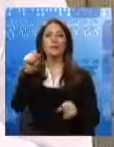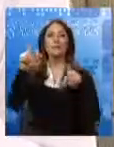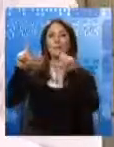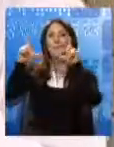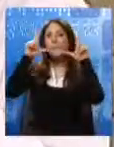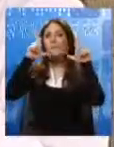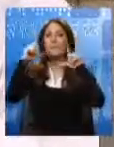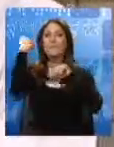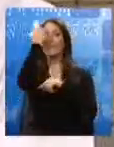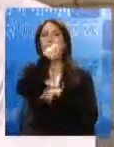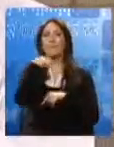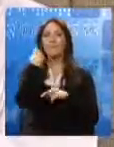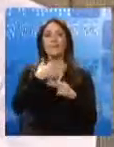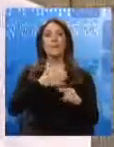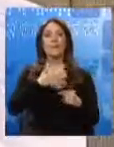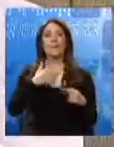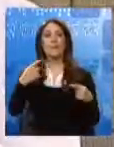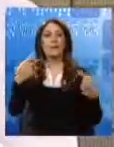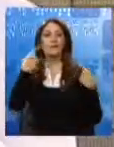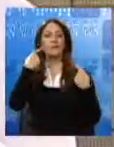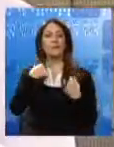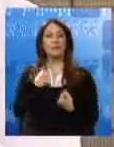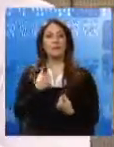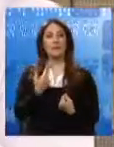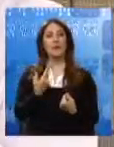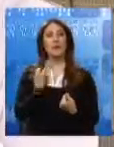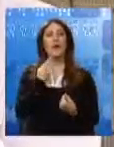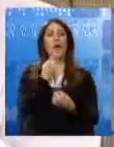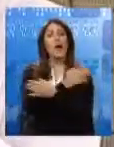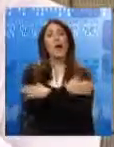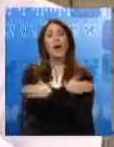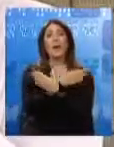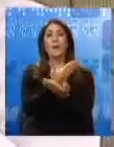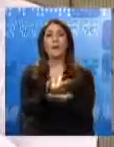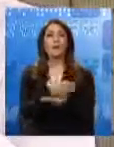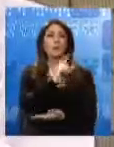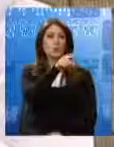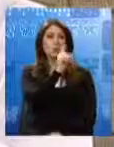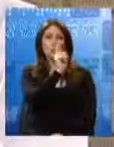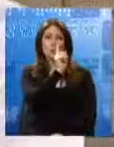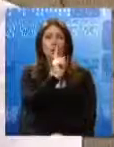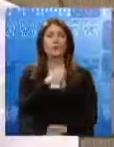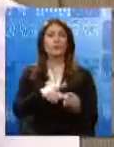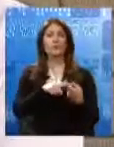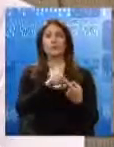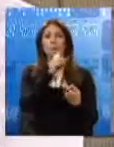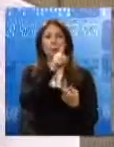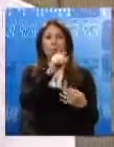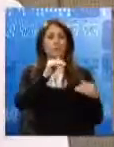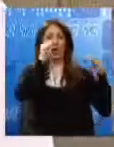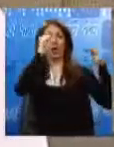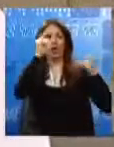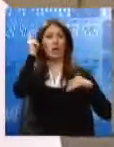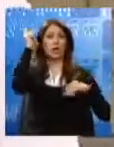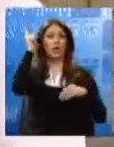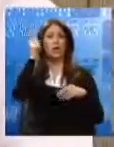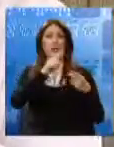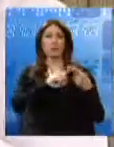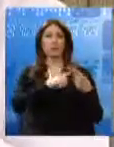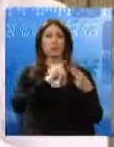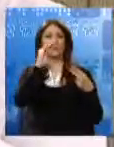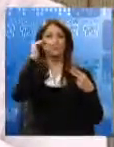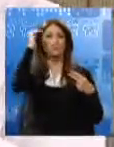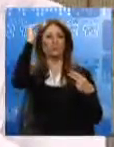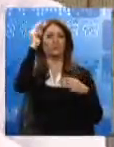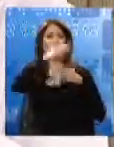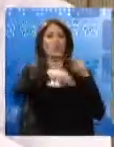tan sólo atrae la atención yo a mí me manda acá rato de esos abrazos que no es contra usted presidente que es mayor líder de la historia no sólo nacional sino